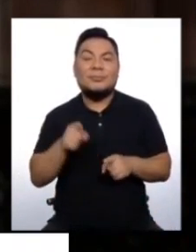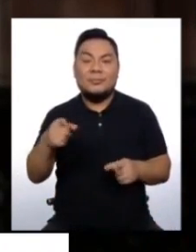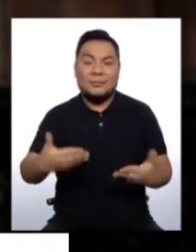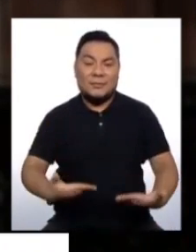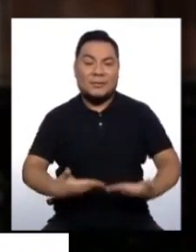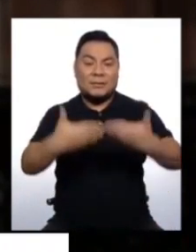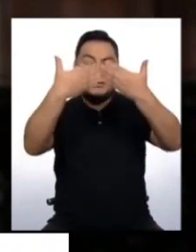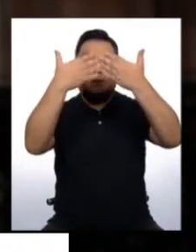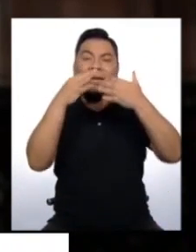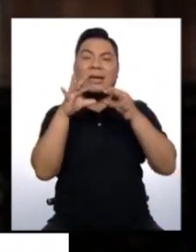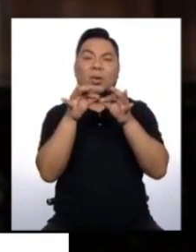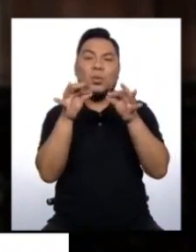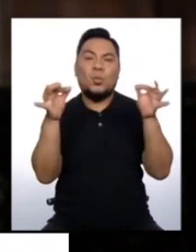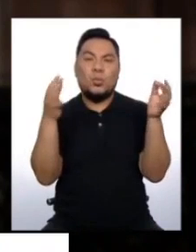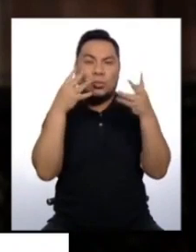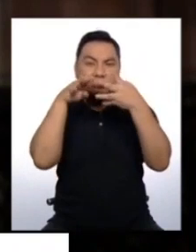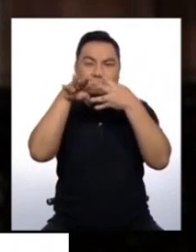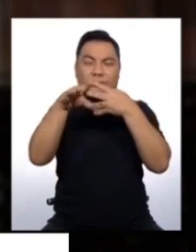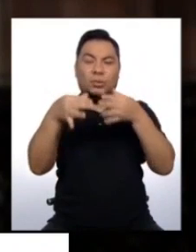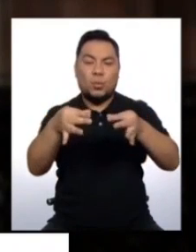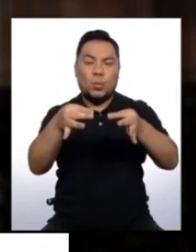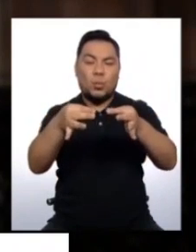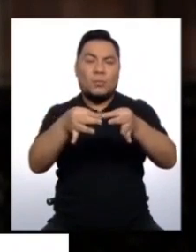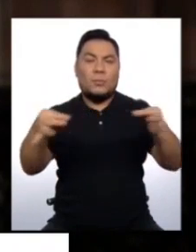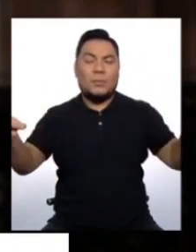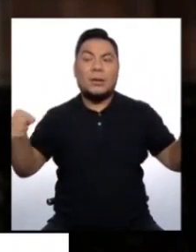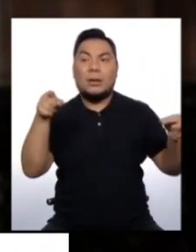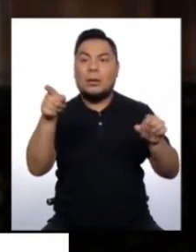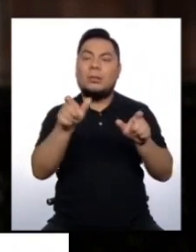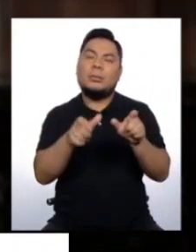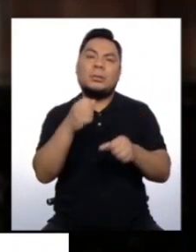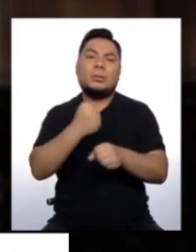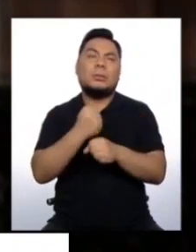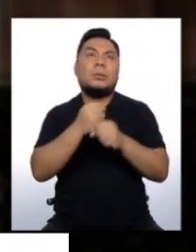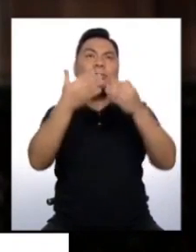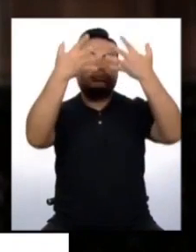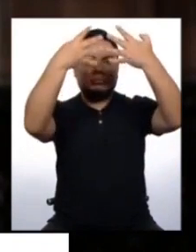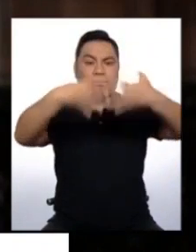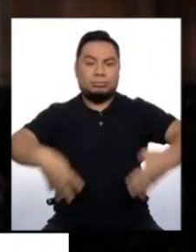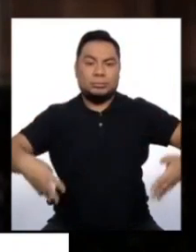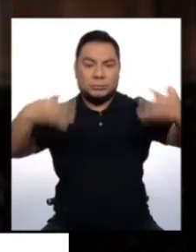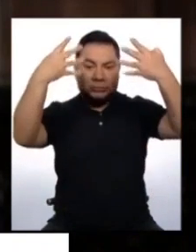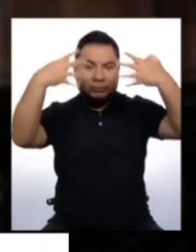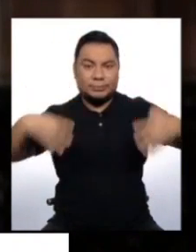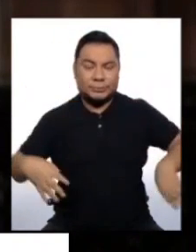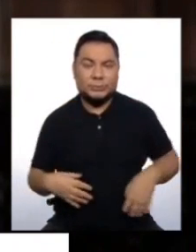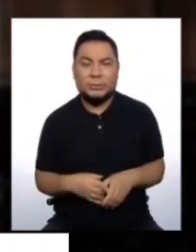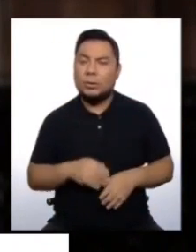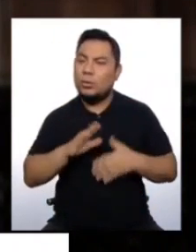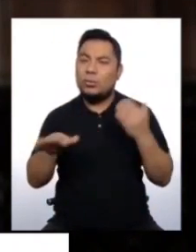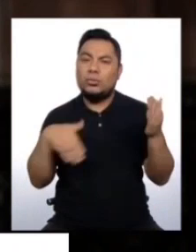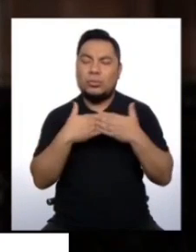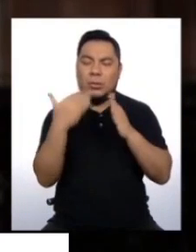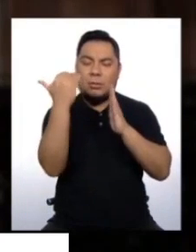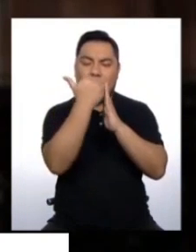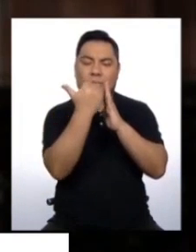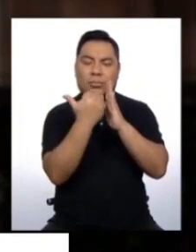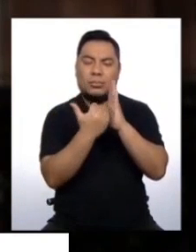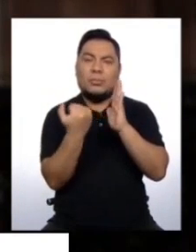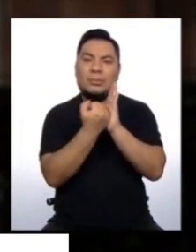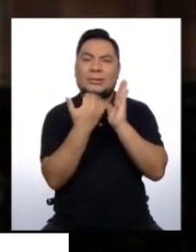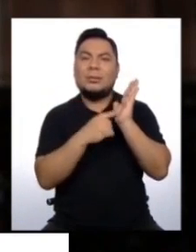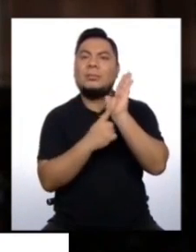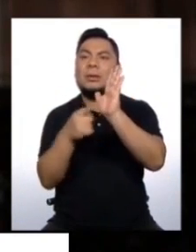para distanciar los alimentos o las frutas de las personas que van a adquirir, etcétera. Y hay unos protocolos establecidos. De tal